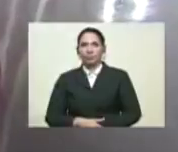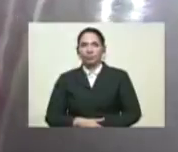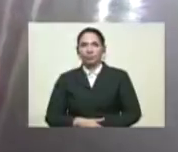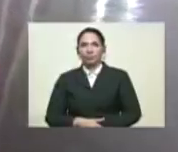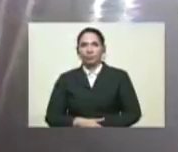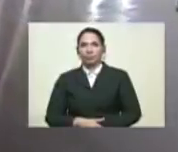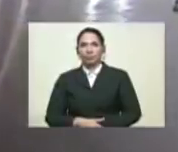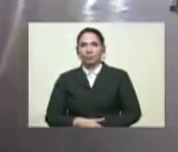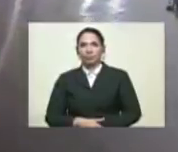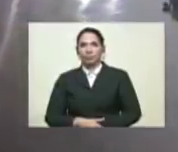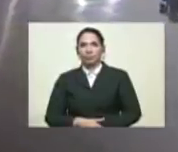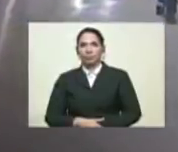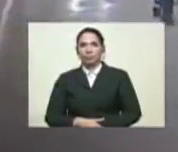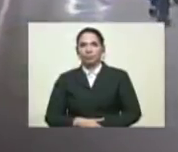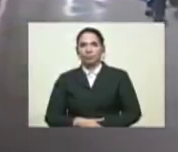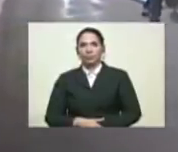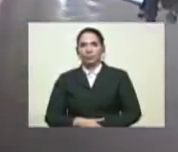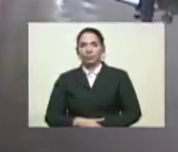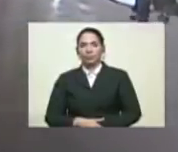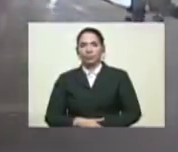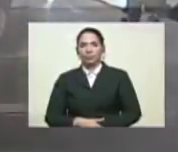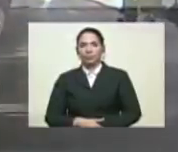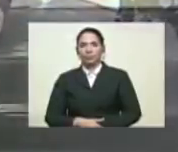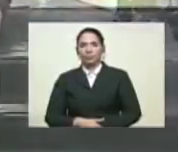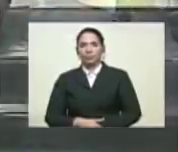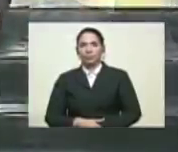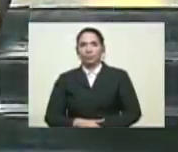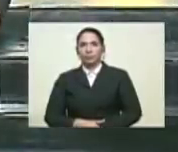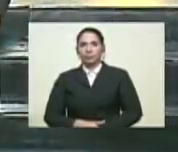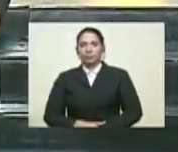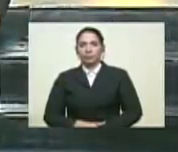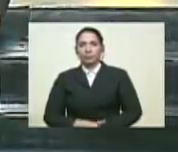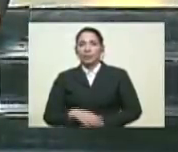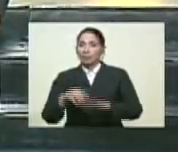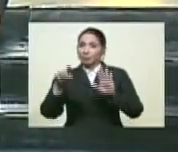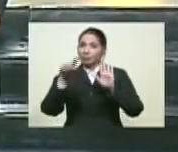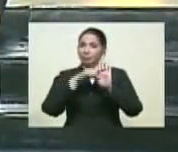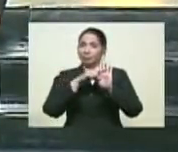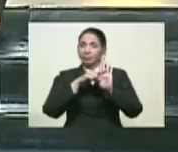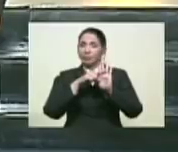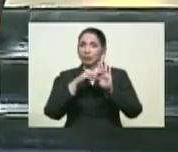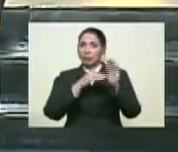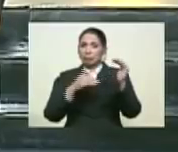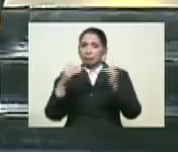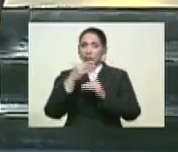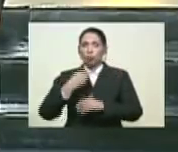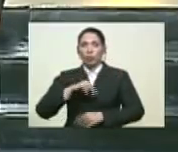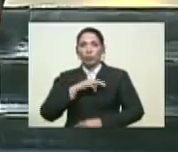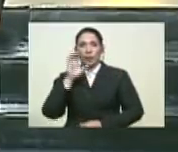que la razón moral de nuestro país es muy grande.